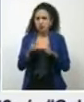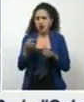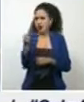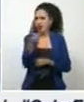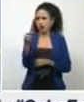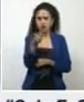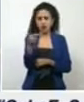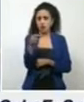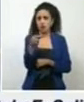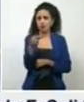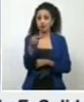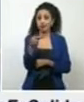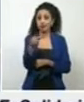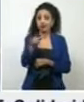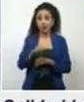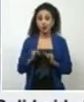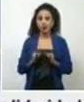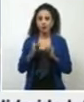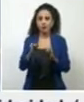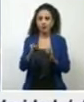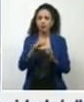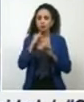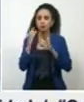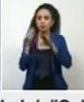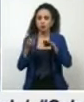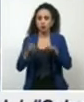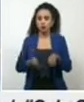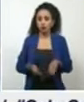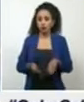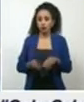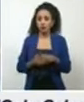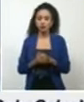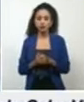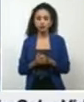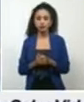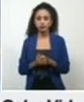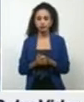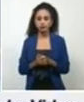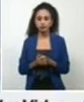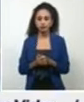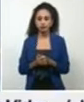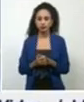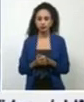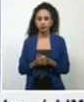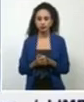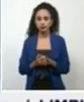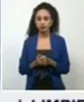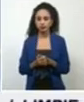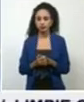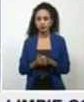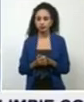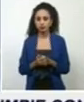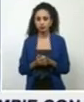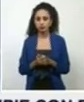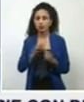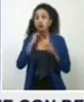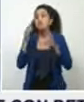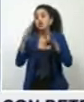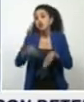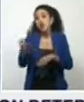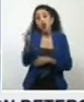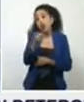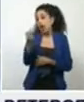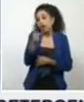estamos informando como que lamentablemente falleció, y falleció negativa la COVID, pero